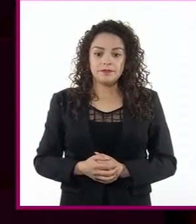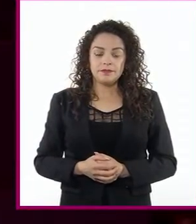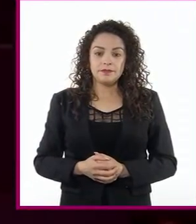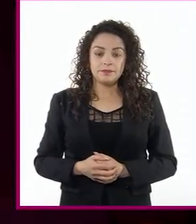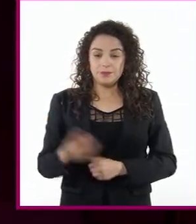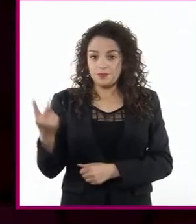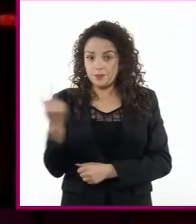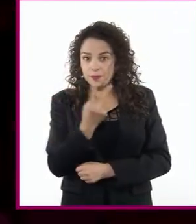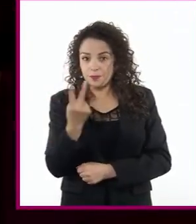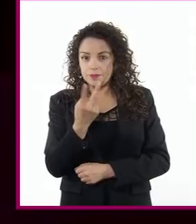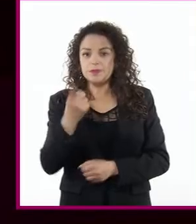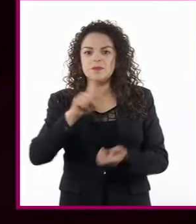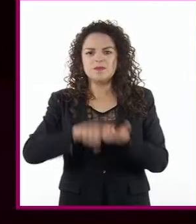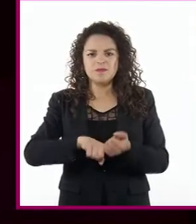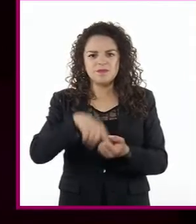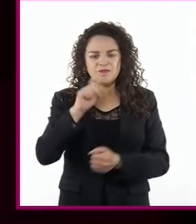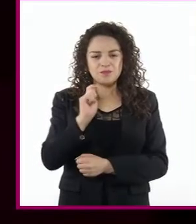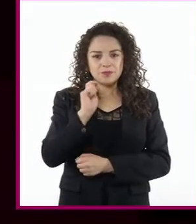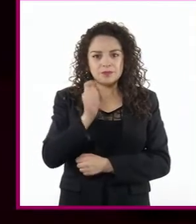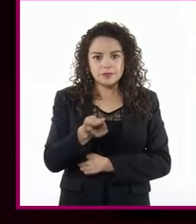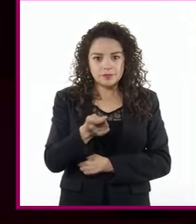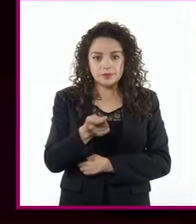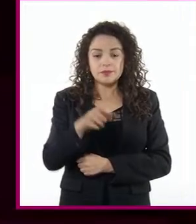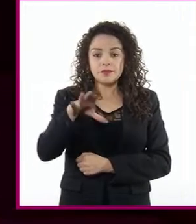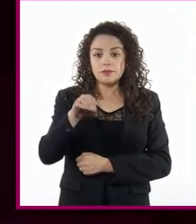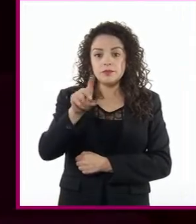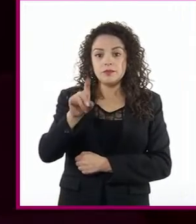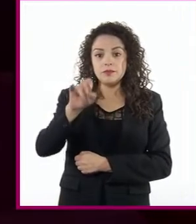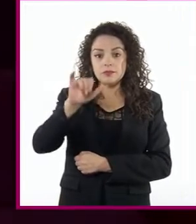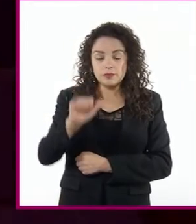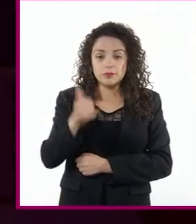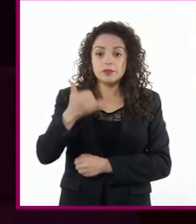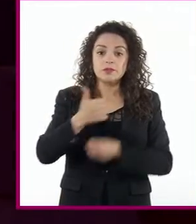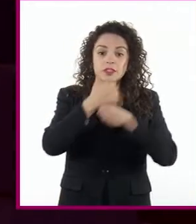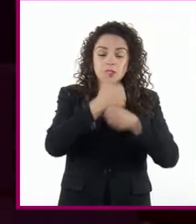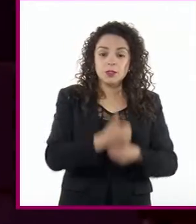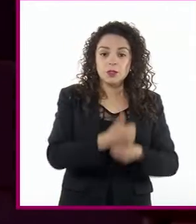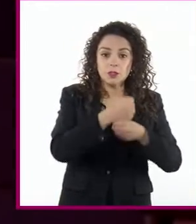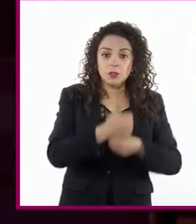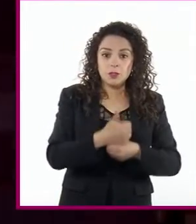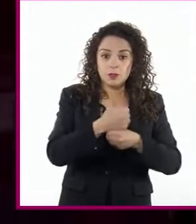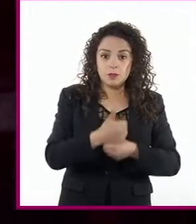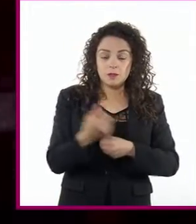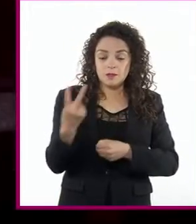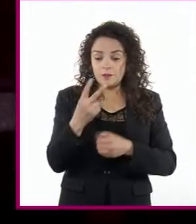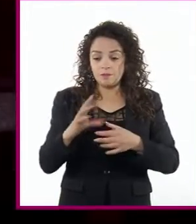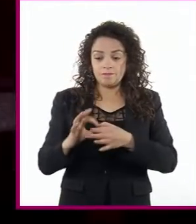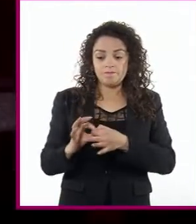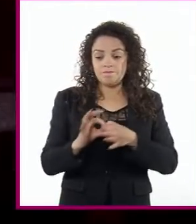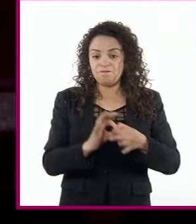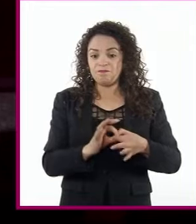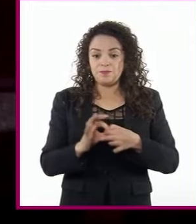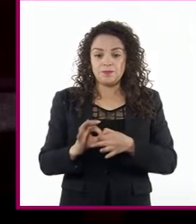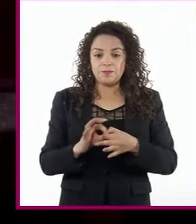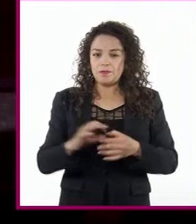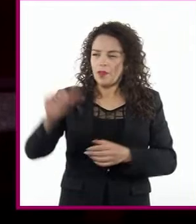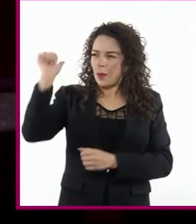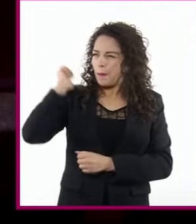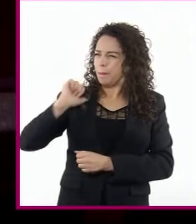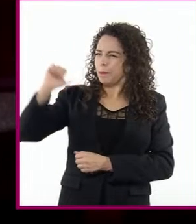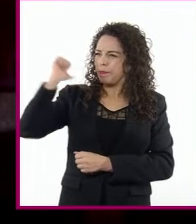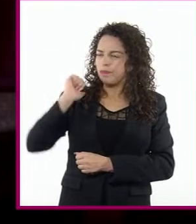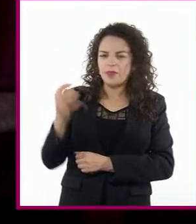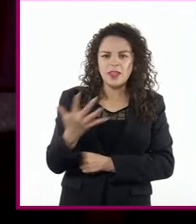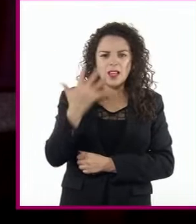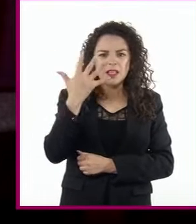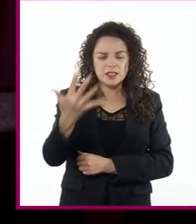Ellas representan la comedia y la tragedia respectivamente. Allá por el siglo V